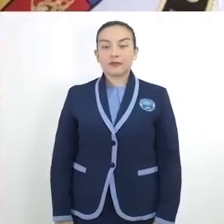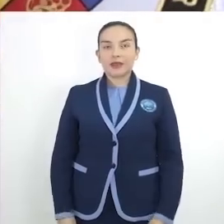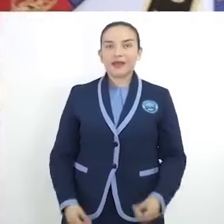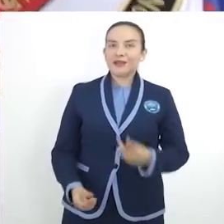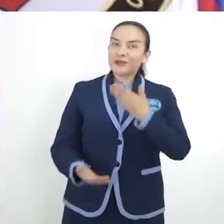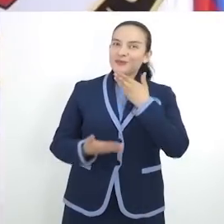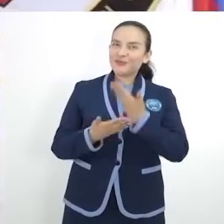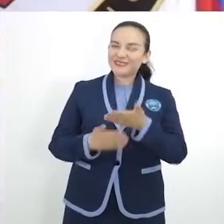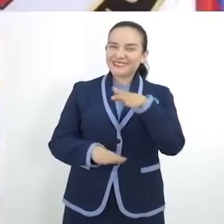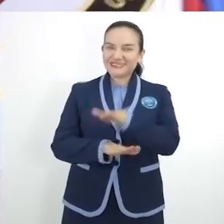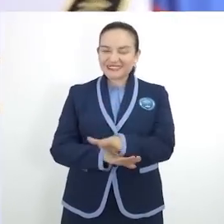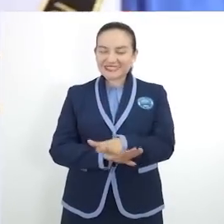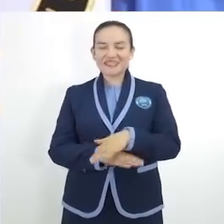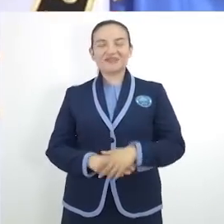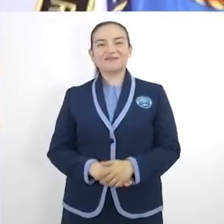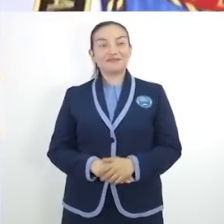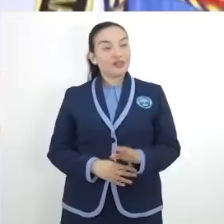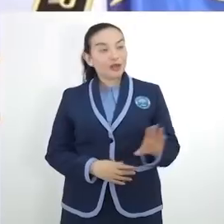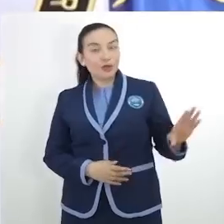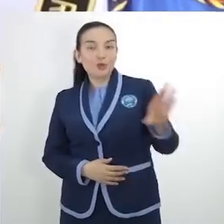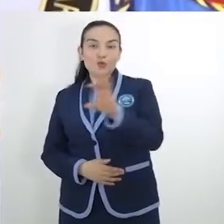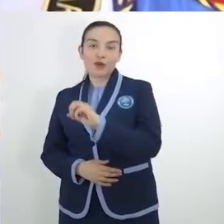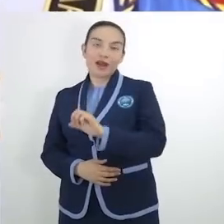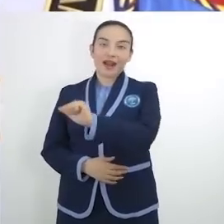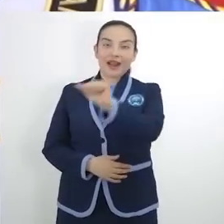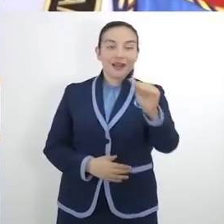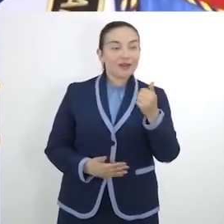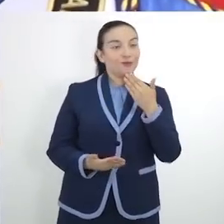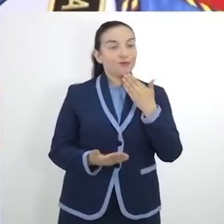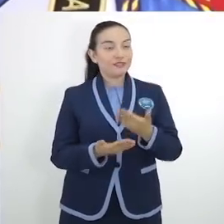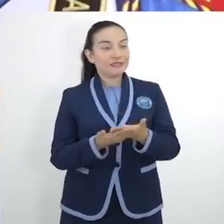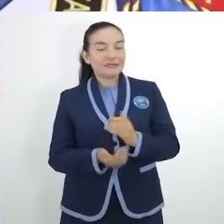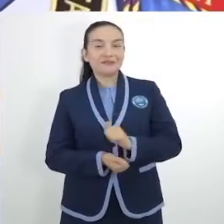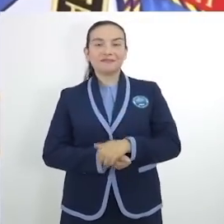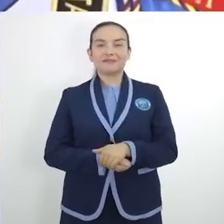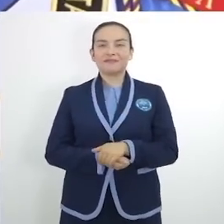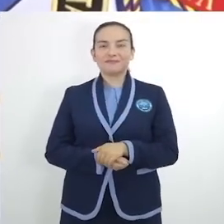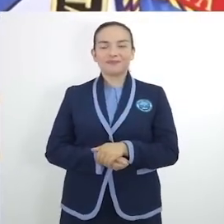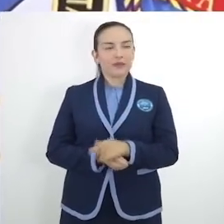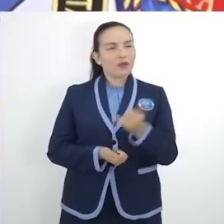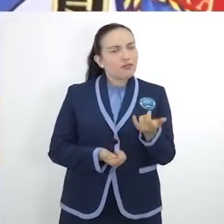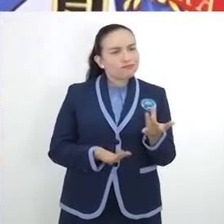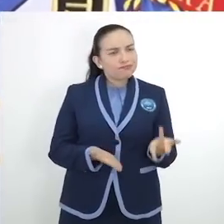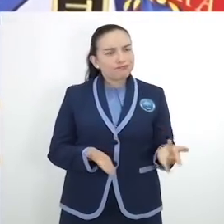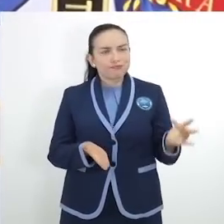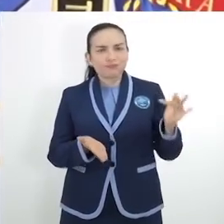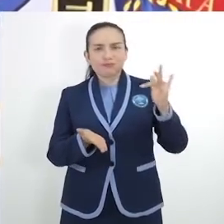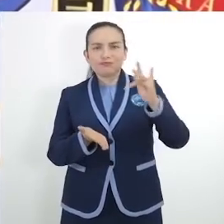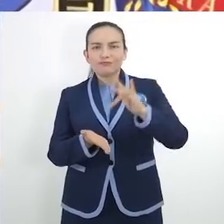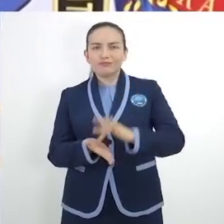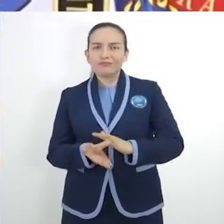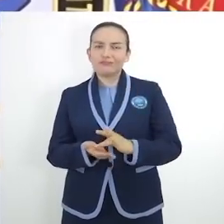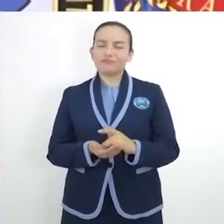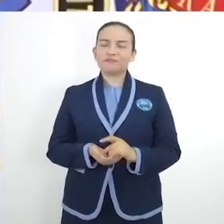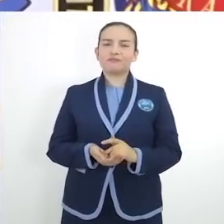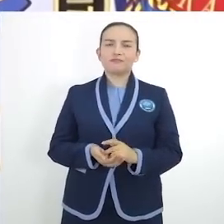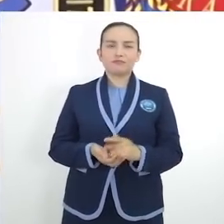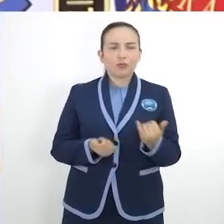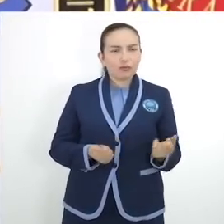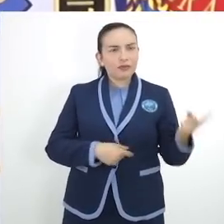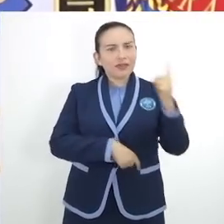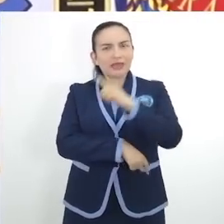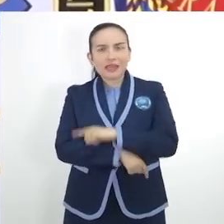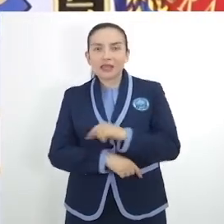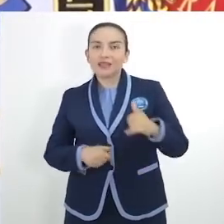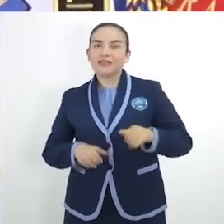Muy buenas tardes para todos, para todas. Muchas gracias por estar aquí en este